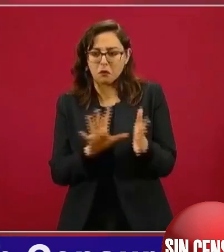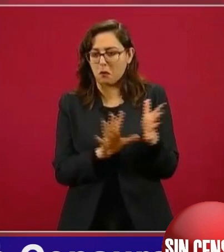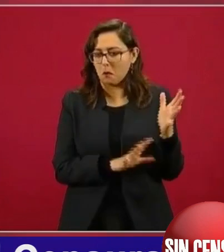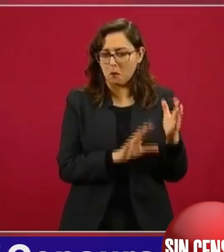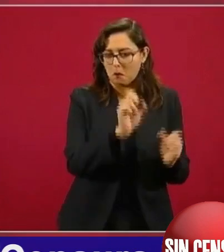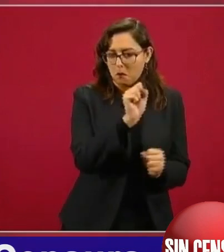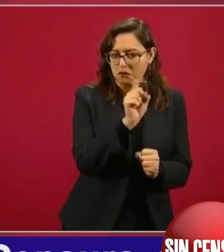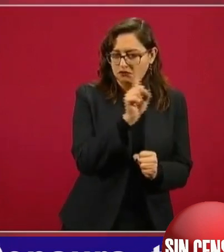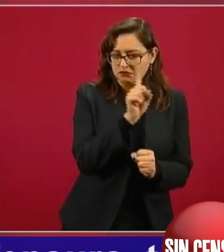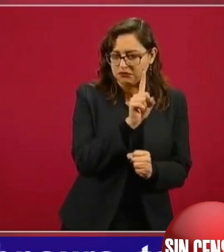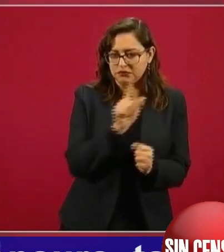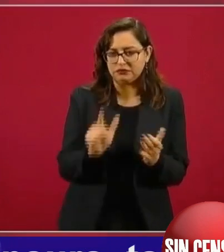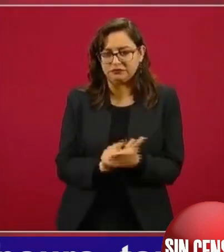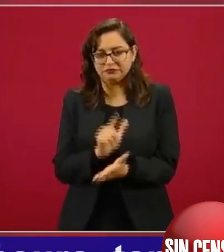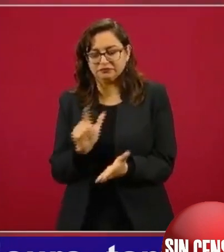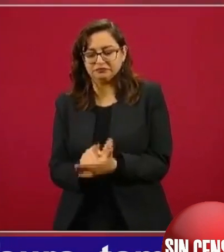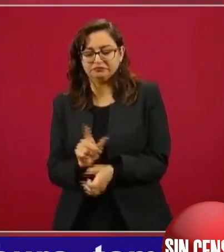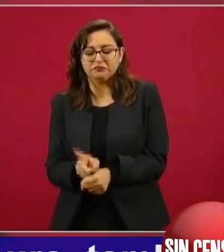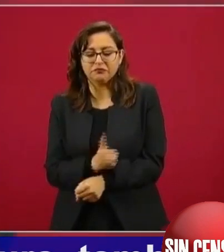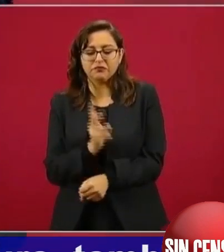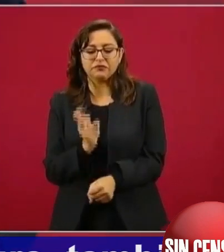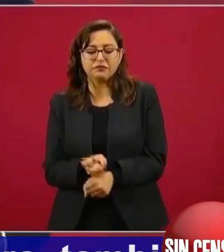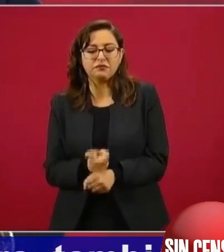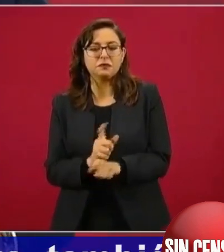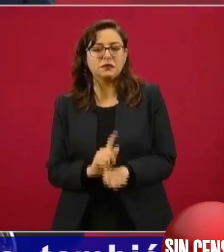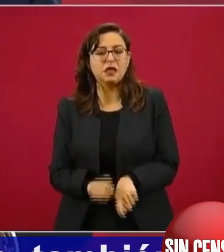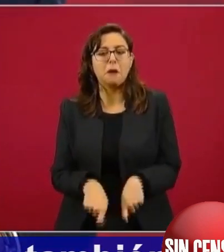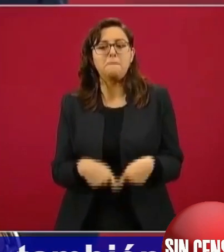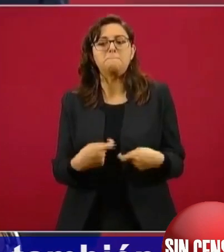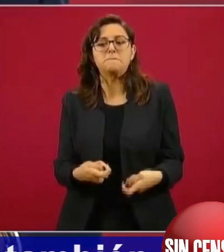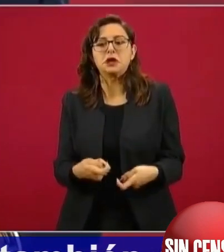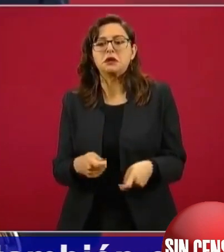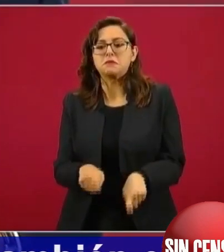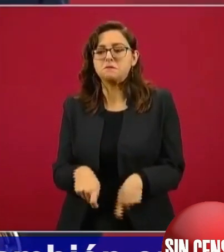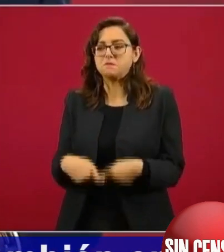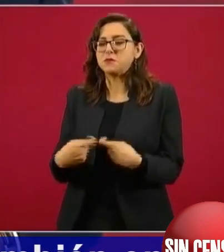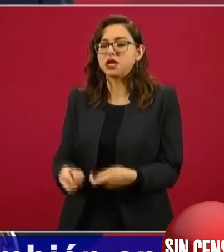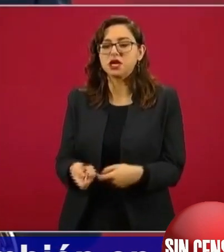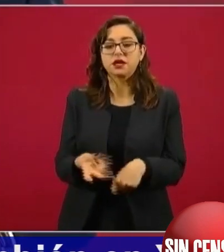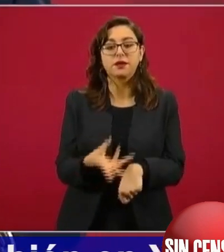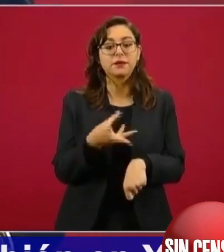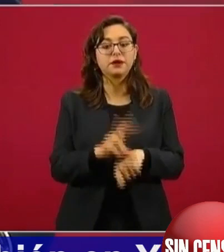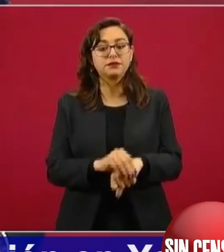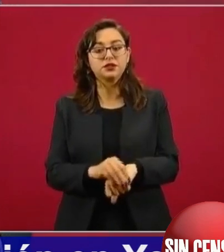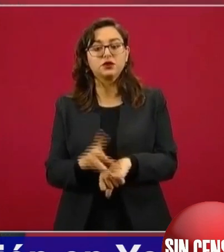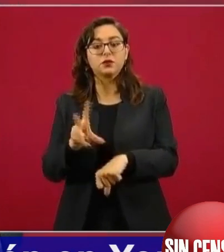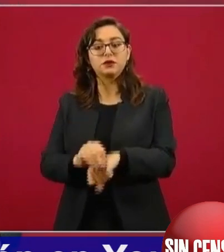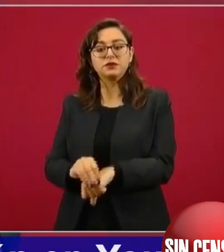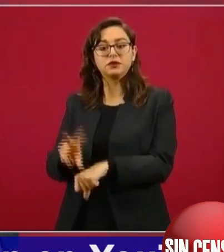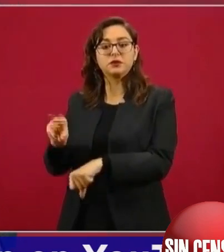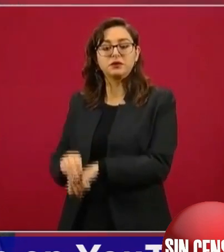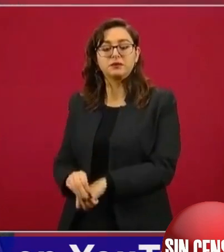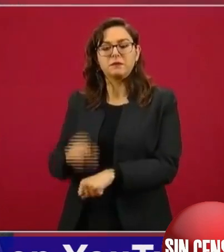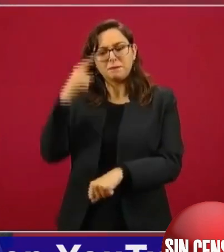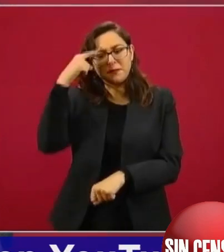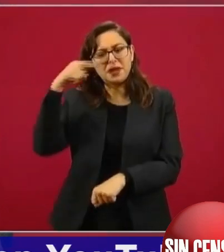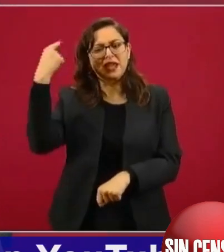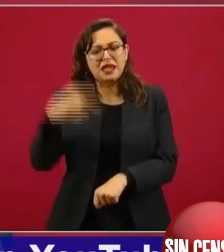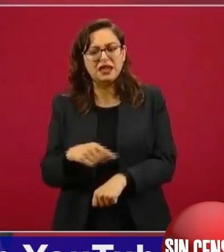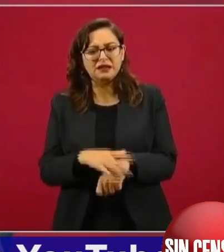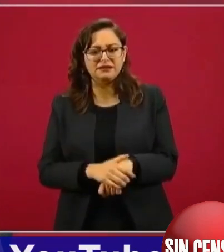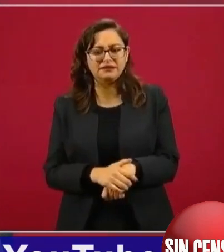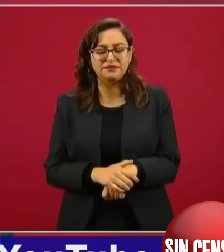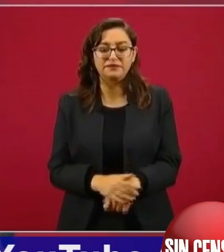constitucional, y empezaron a entregar los permisos para que empresas extranjeras generaran energía